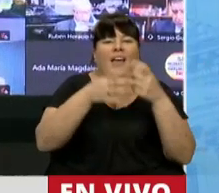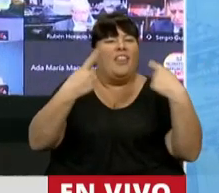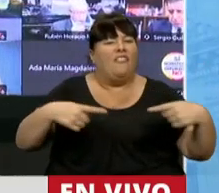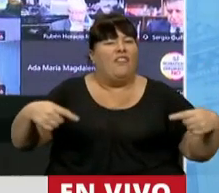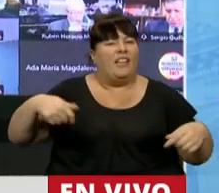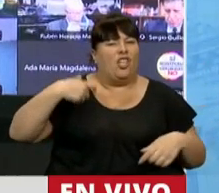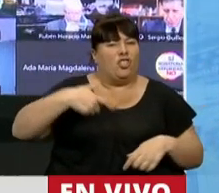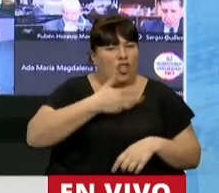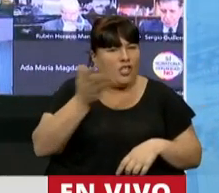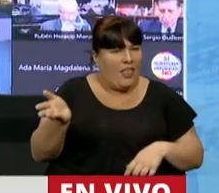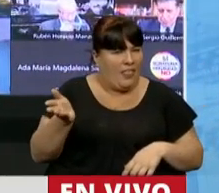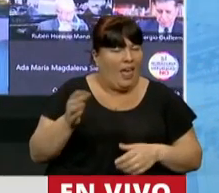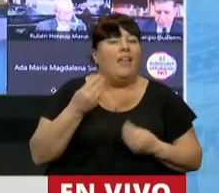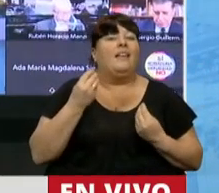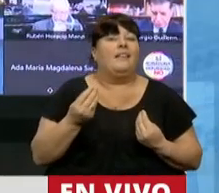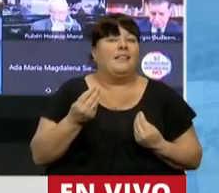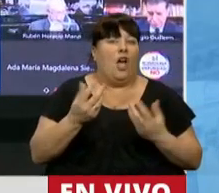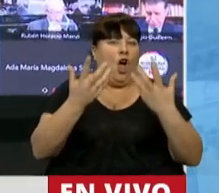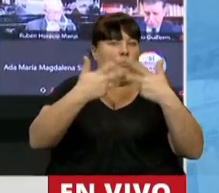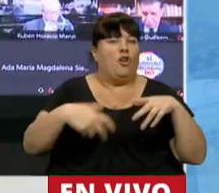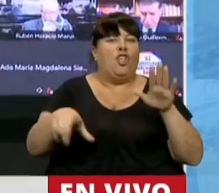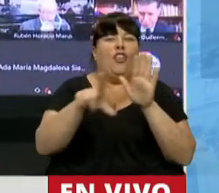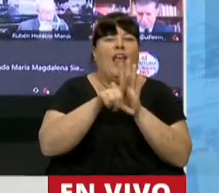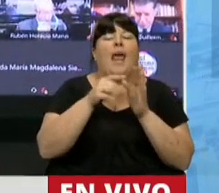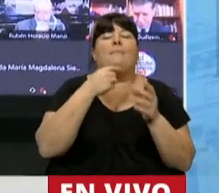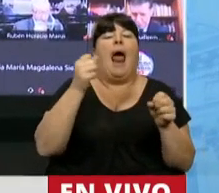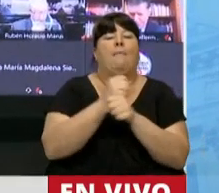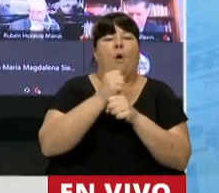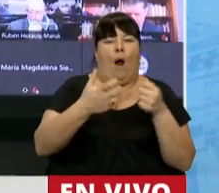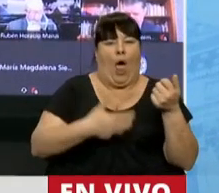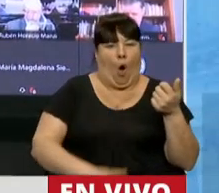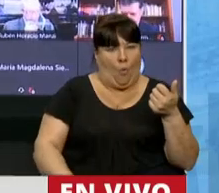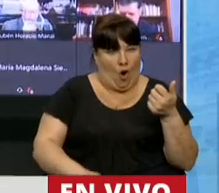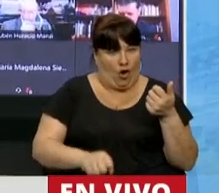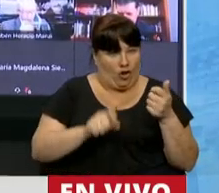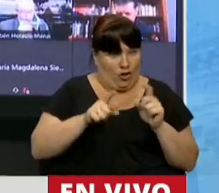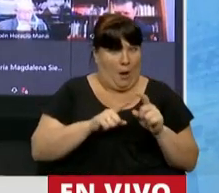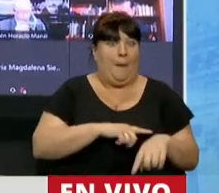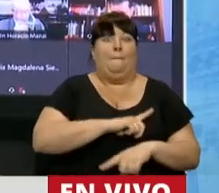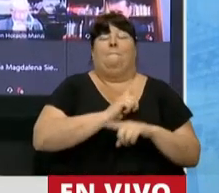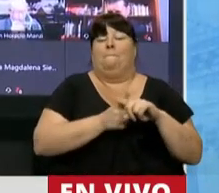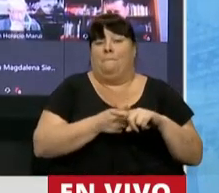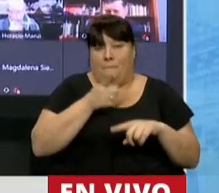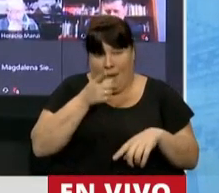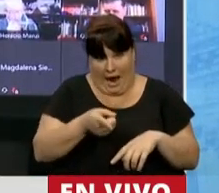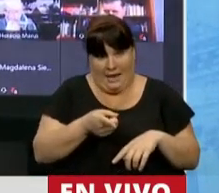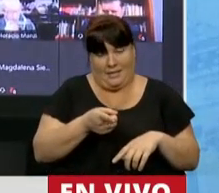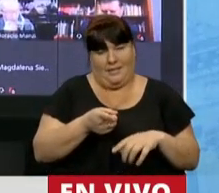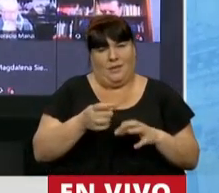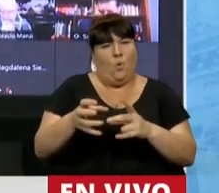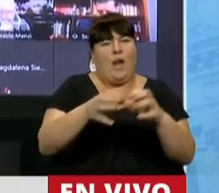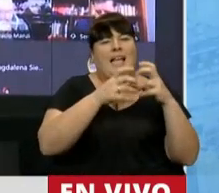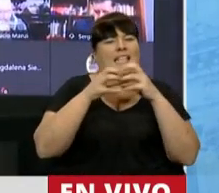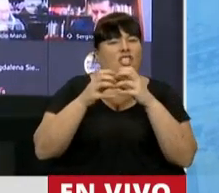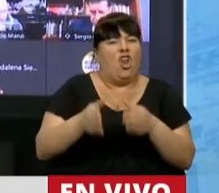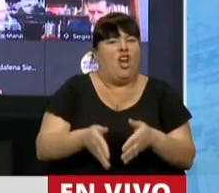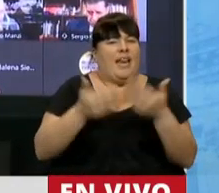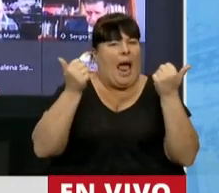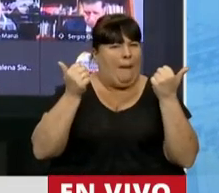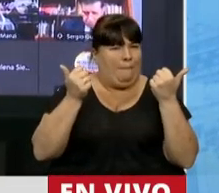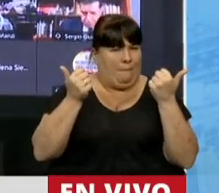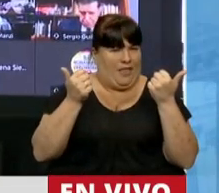más notorio, más emblemático, de la búsqueda del conflicto permanente y la crispación